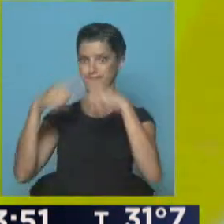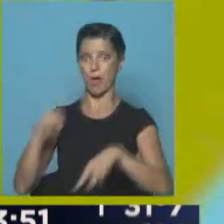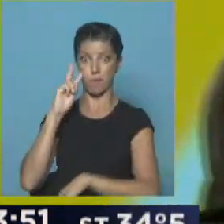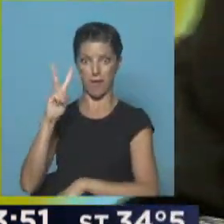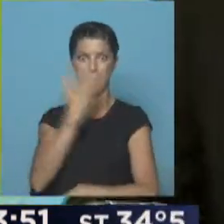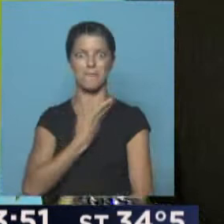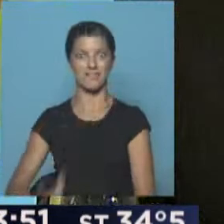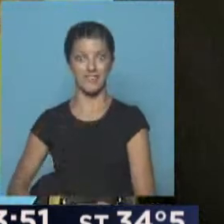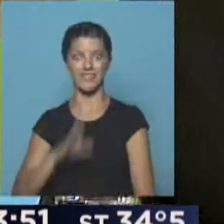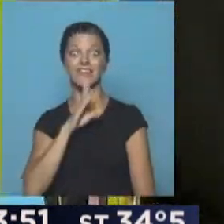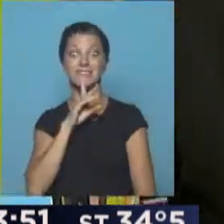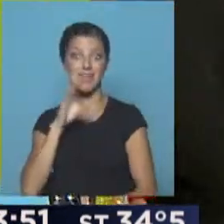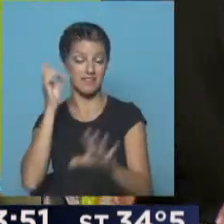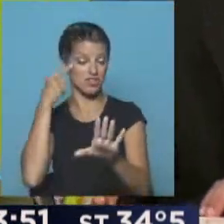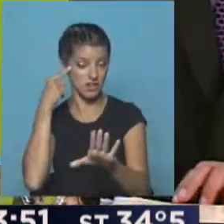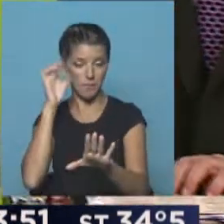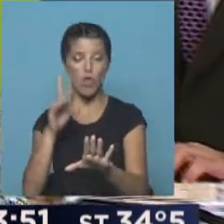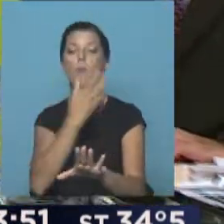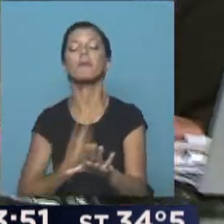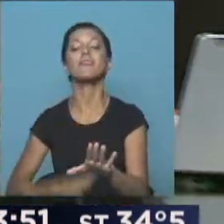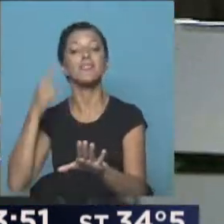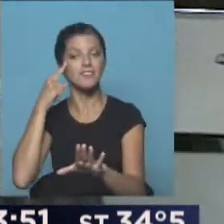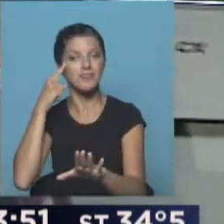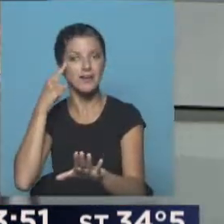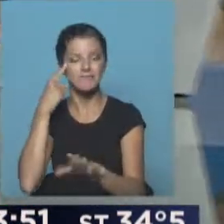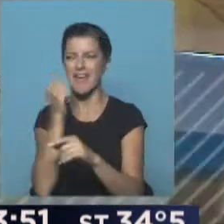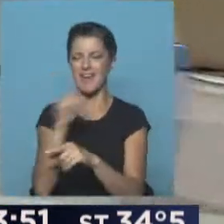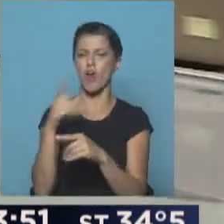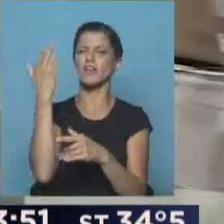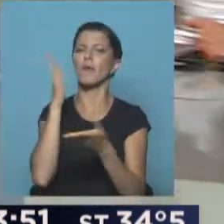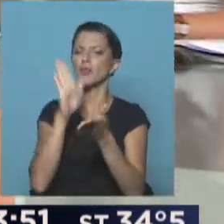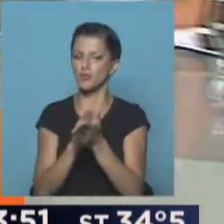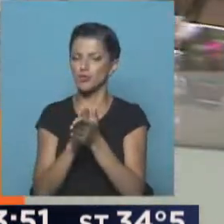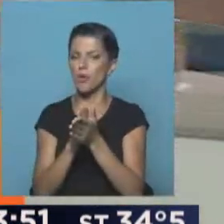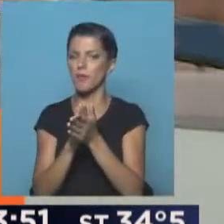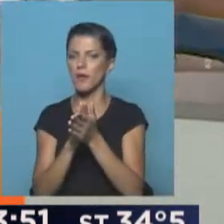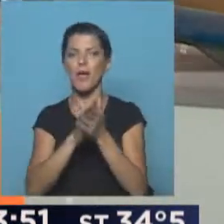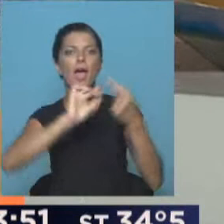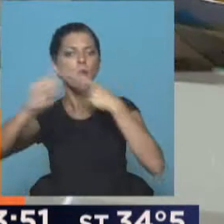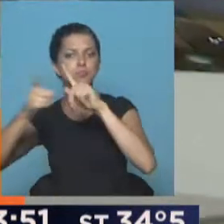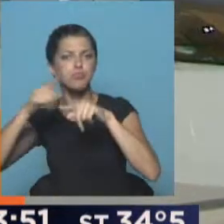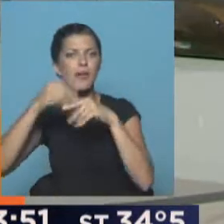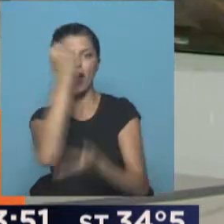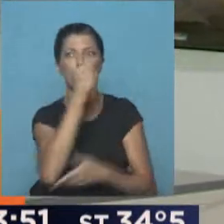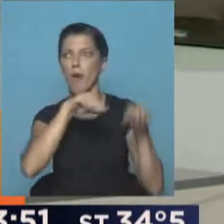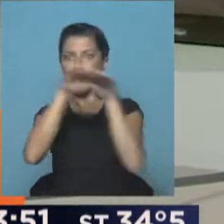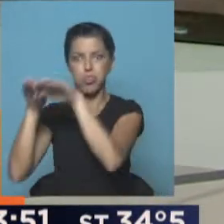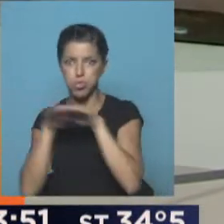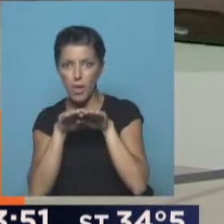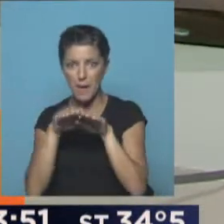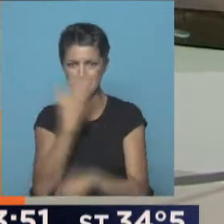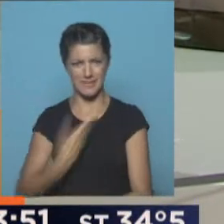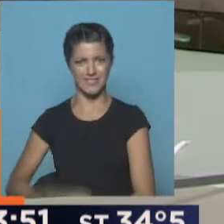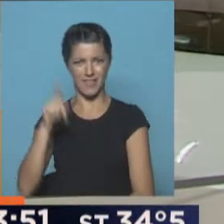presidente chino. Es raro que sea el líder de la globalización económica. El que le abre la puerta a la globalización económica es el presidente